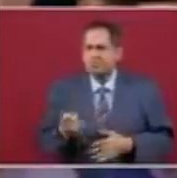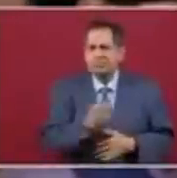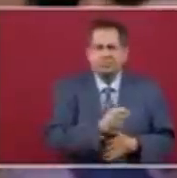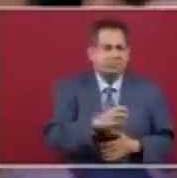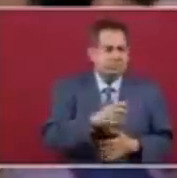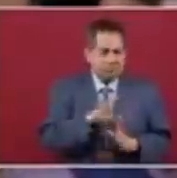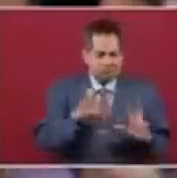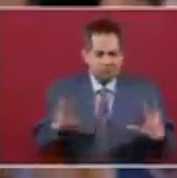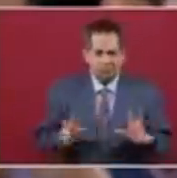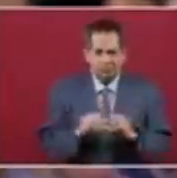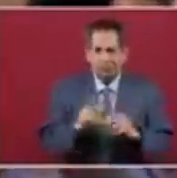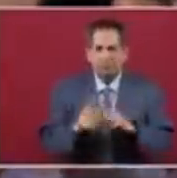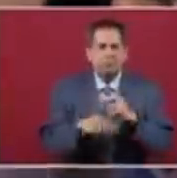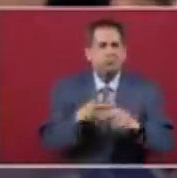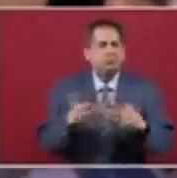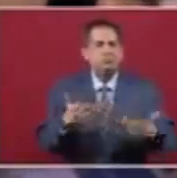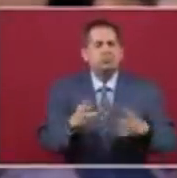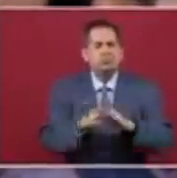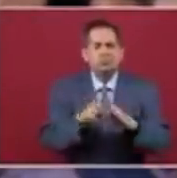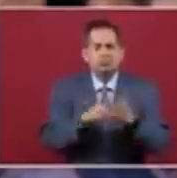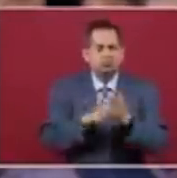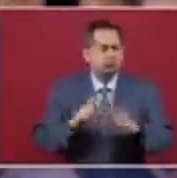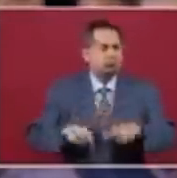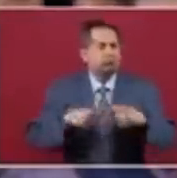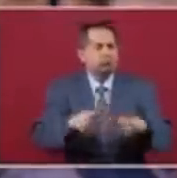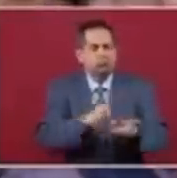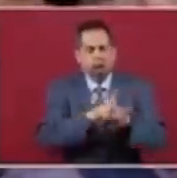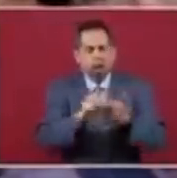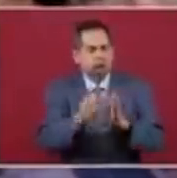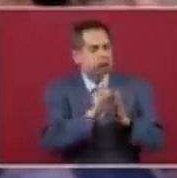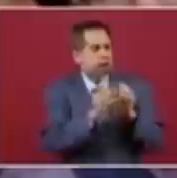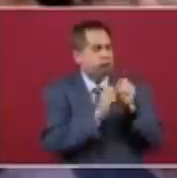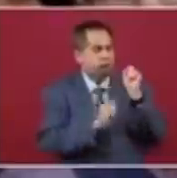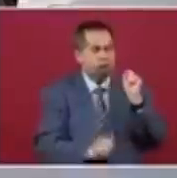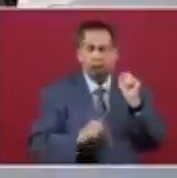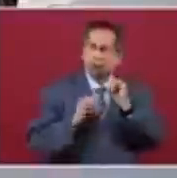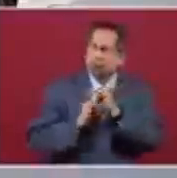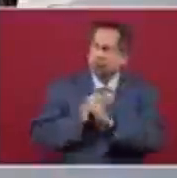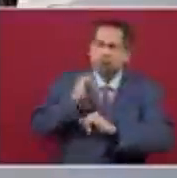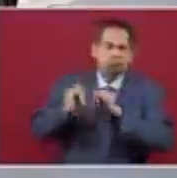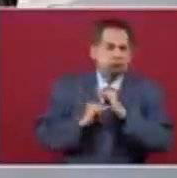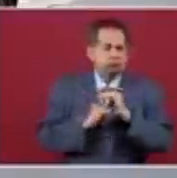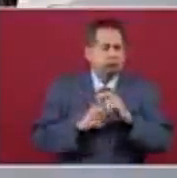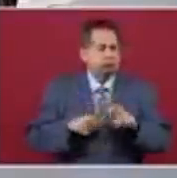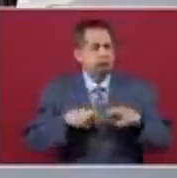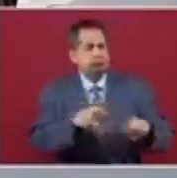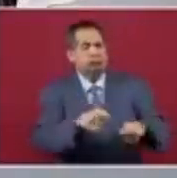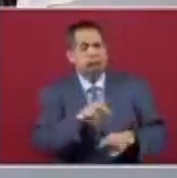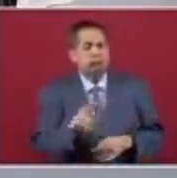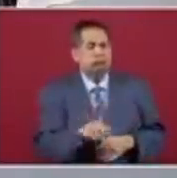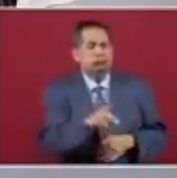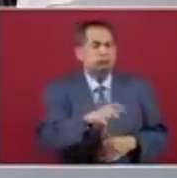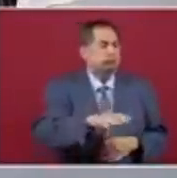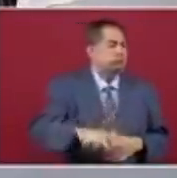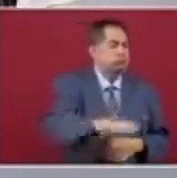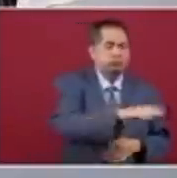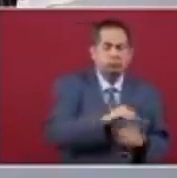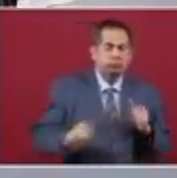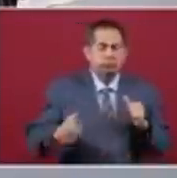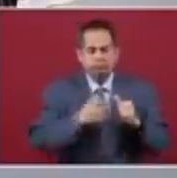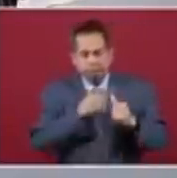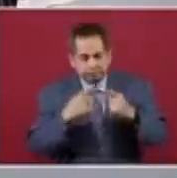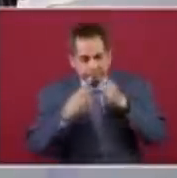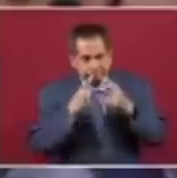suma, ¿qué va a hacer su gobierno para garantizar el derecho constitucional internacional a que los pueblos sean consultados por sus